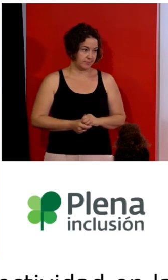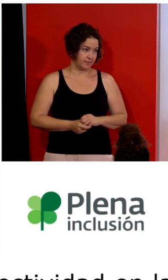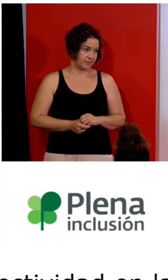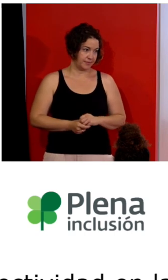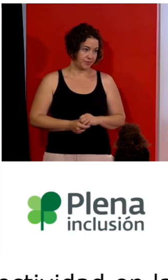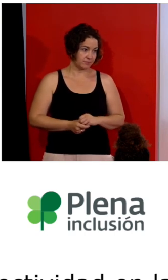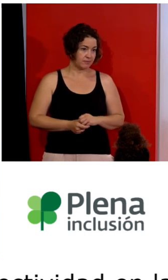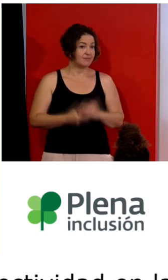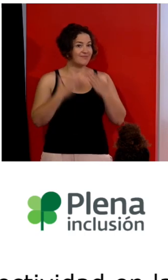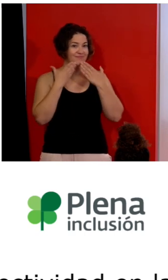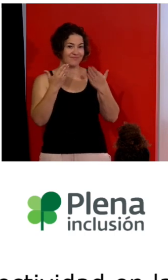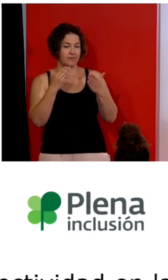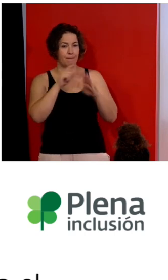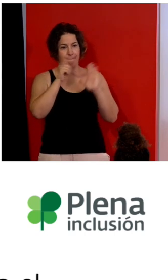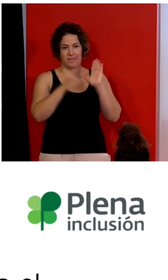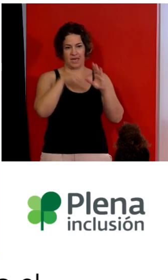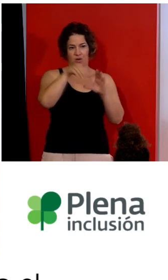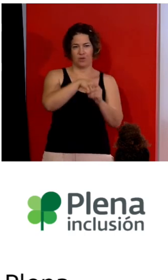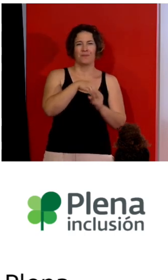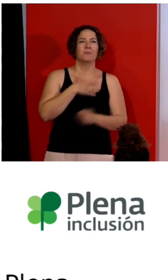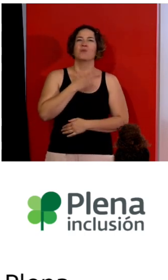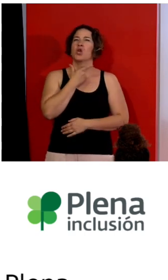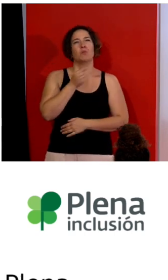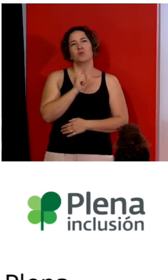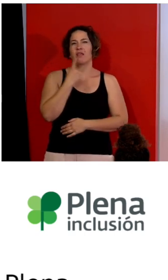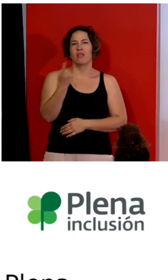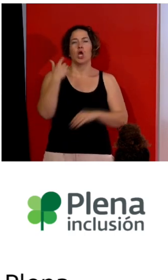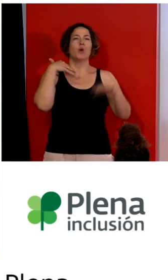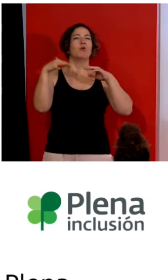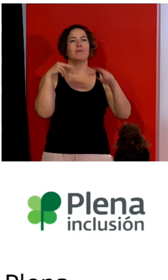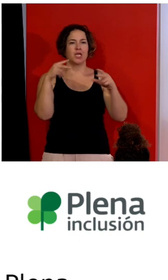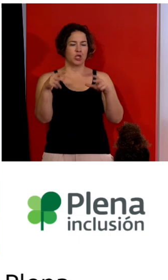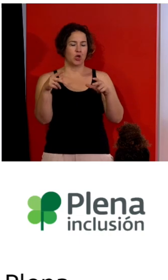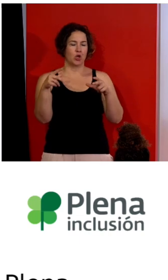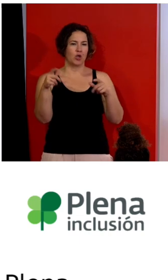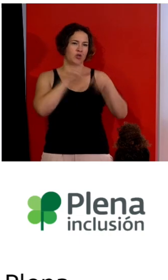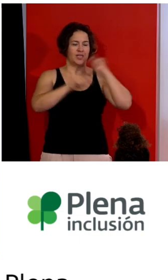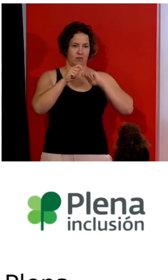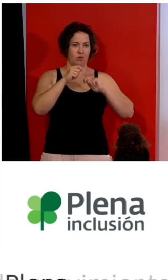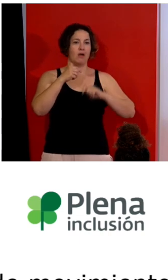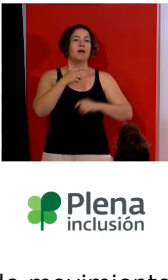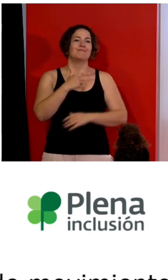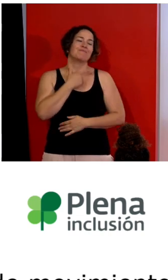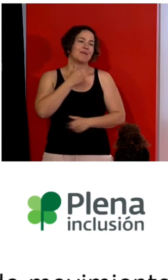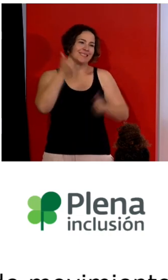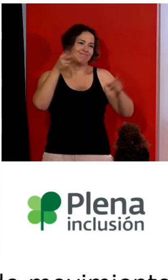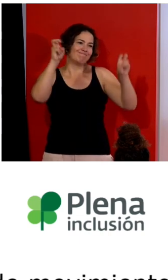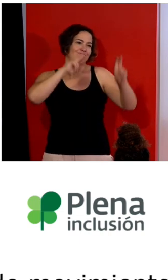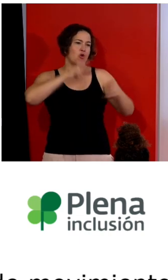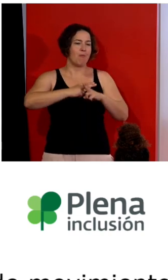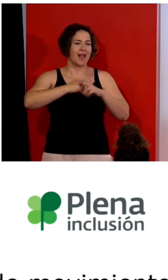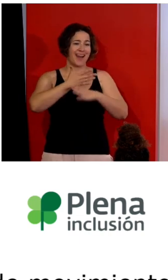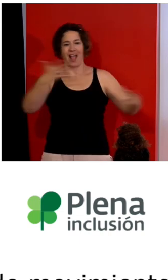medio de Plena Inclusión. A mí no me gusta hablar de movimiento asociativo, me gusta decir la gran familia de Plena